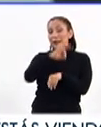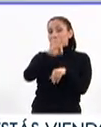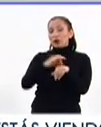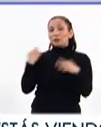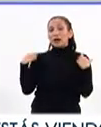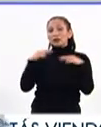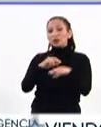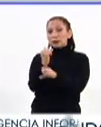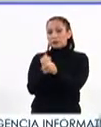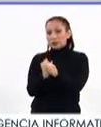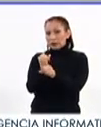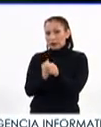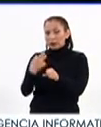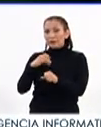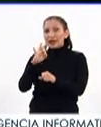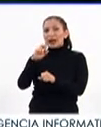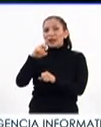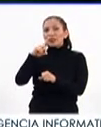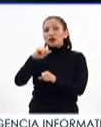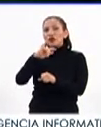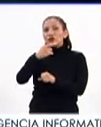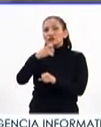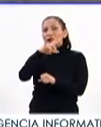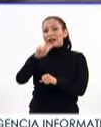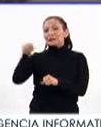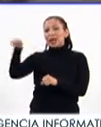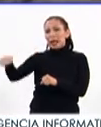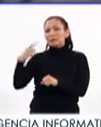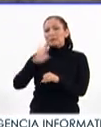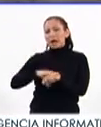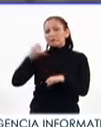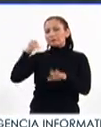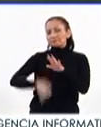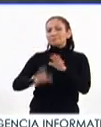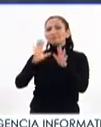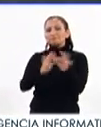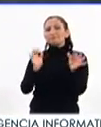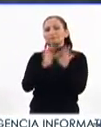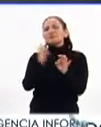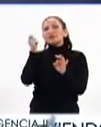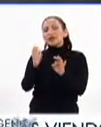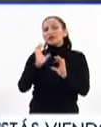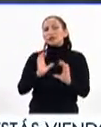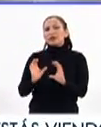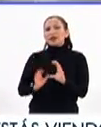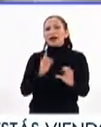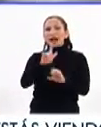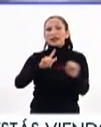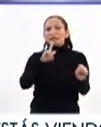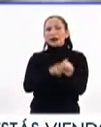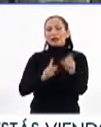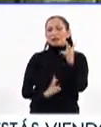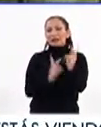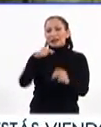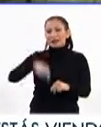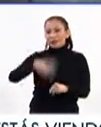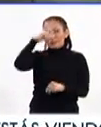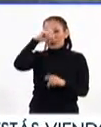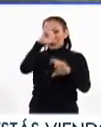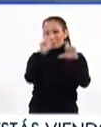el profesor e investigador Fernando González, quien nos dará más detalles sobre la conservación de especies en nuestro